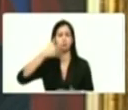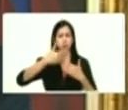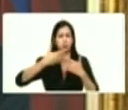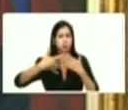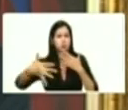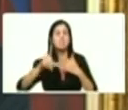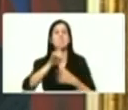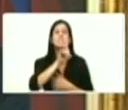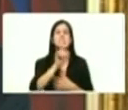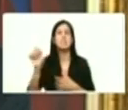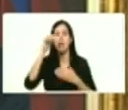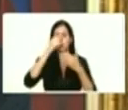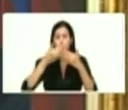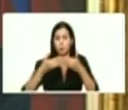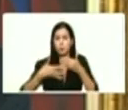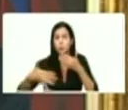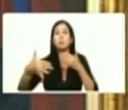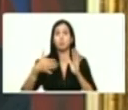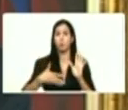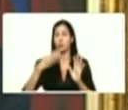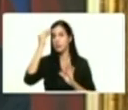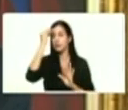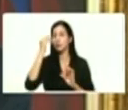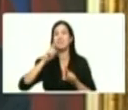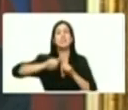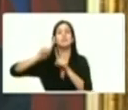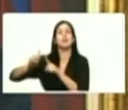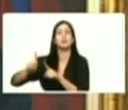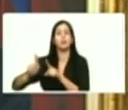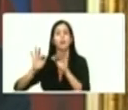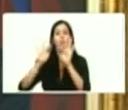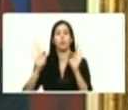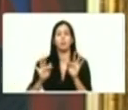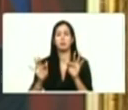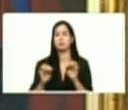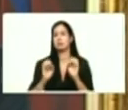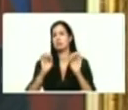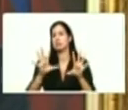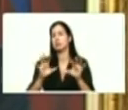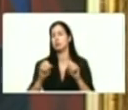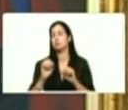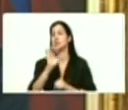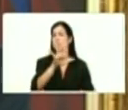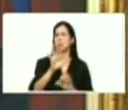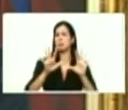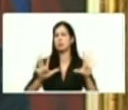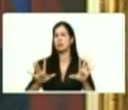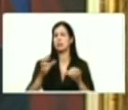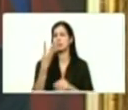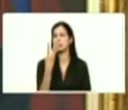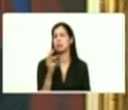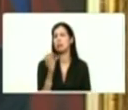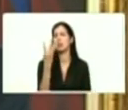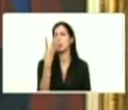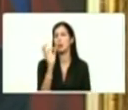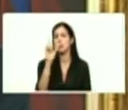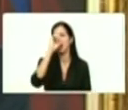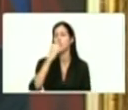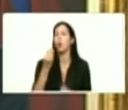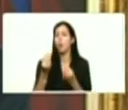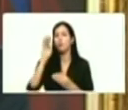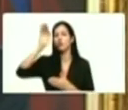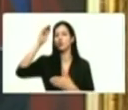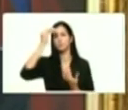años uno se puede imaginar diversos escenarios en 5 en 10 en 30 en 40 y en todos habrá